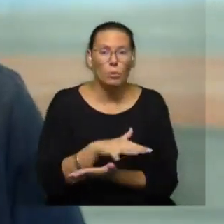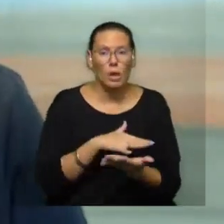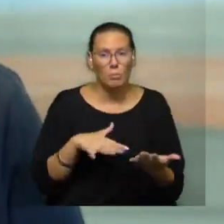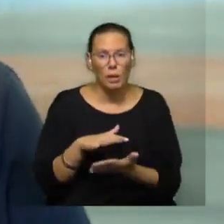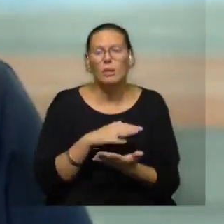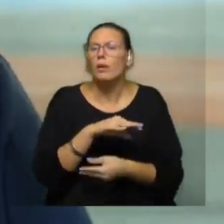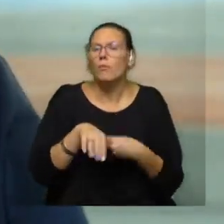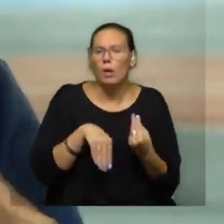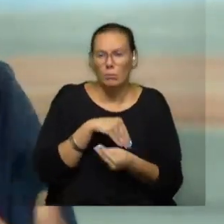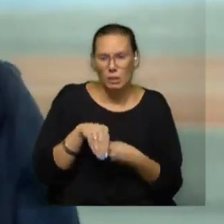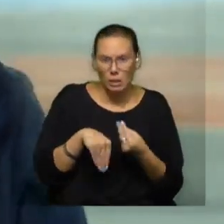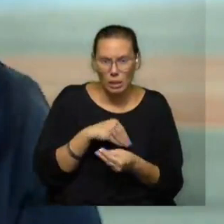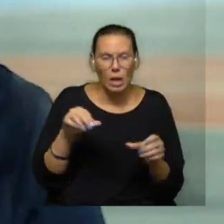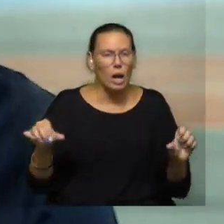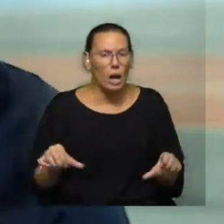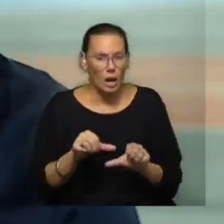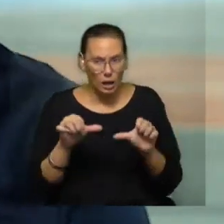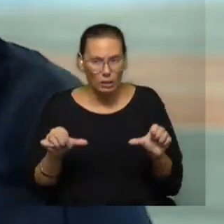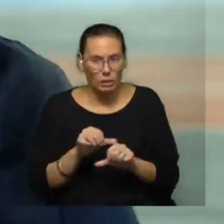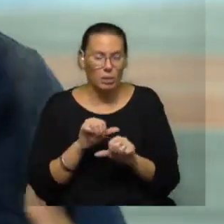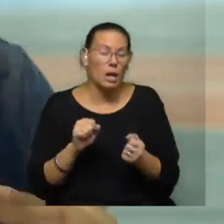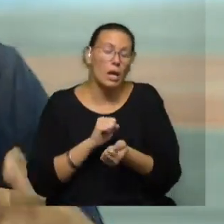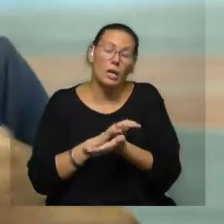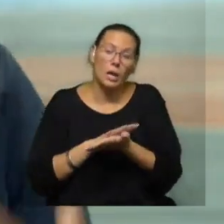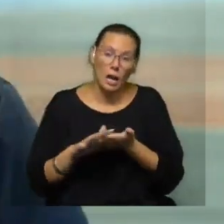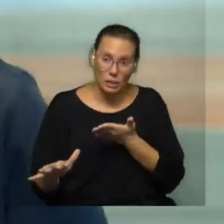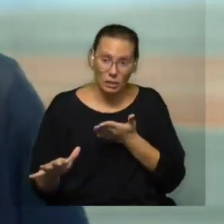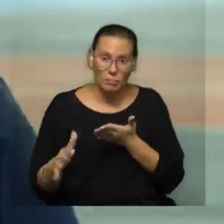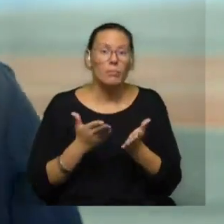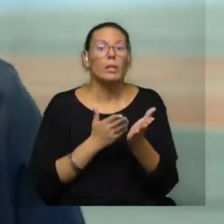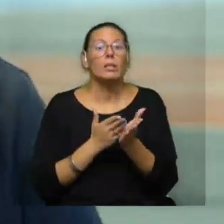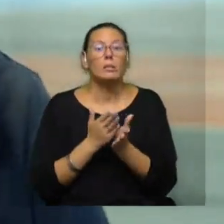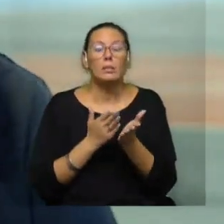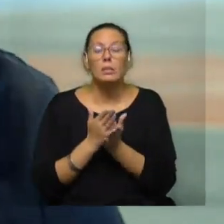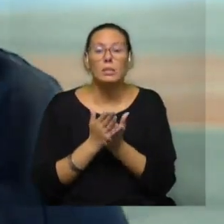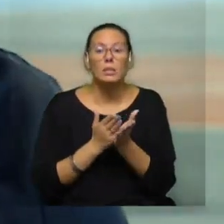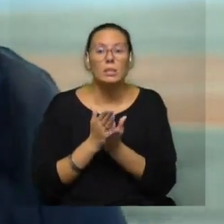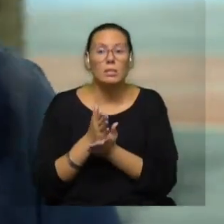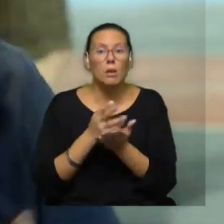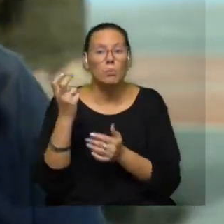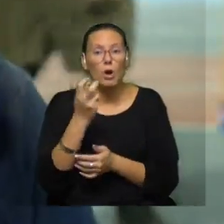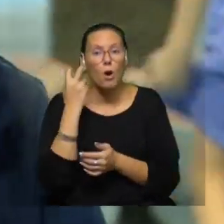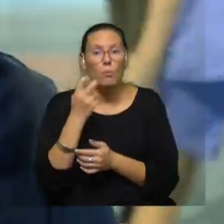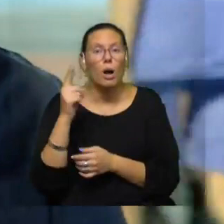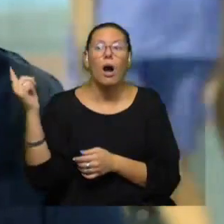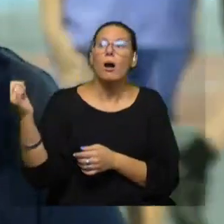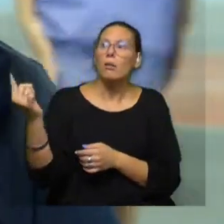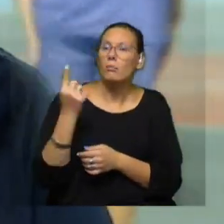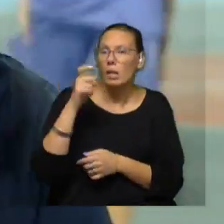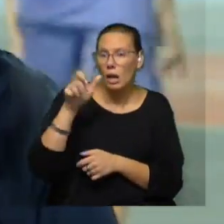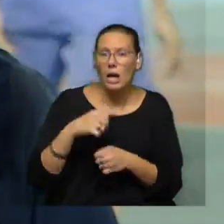sumamente familiar, las actividades son sin costo. Y bueno, y siempre estamos procurando que vengan